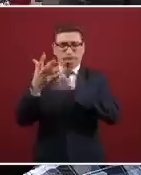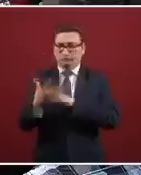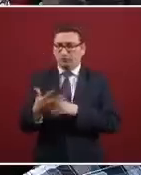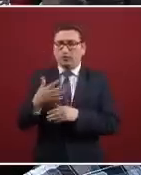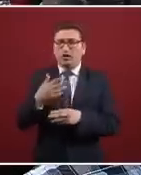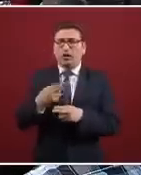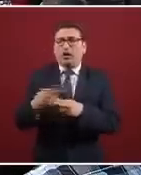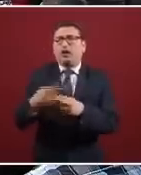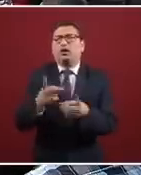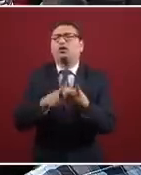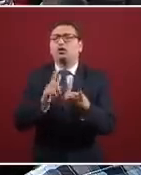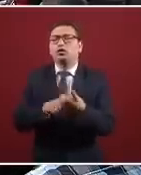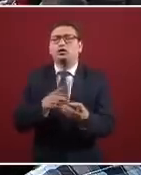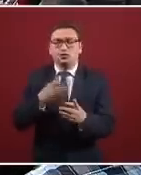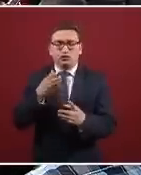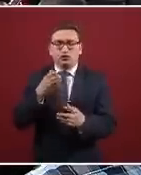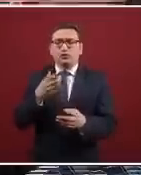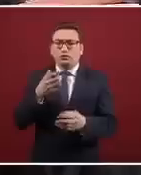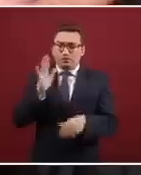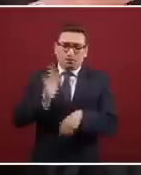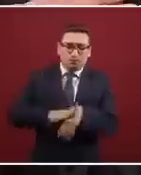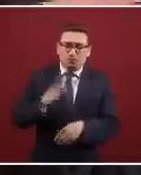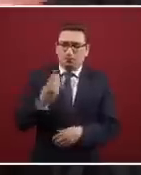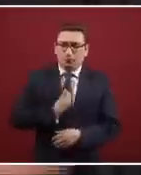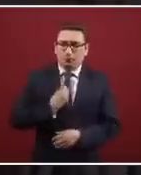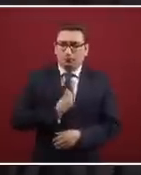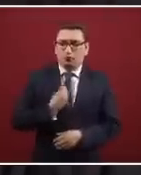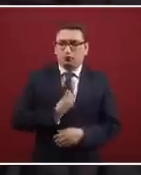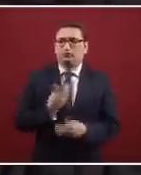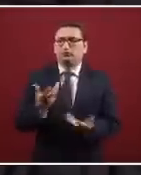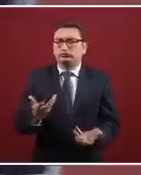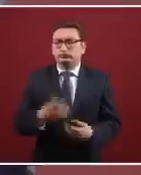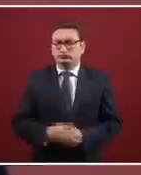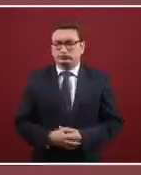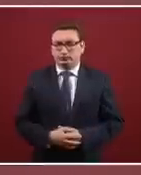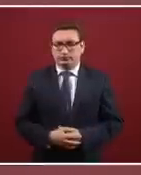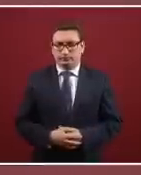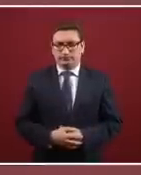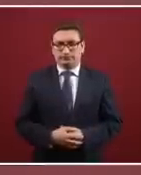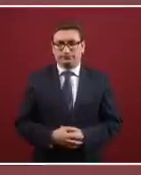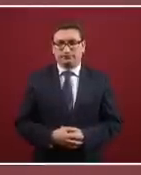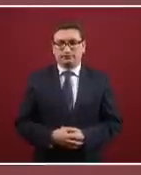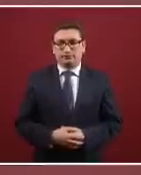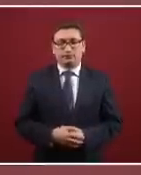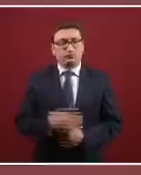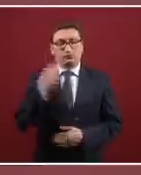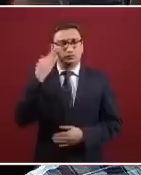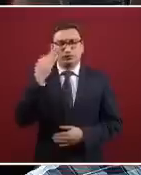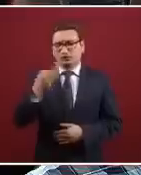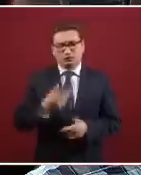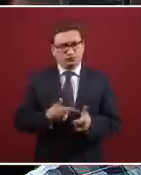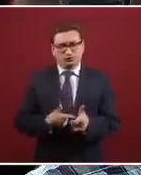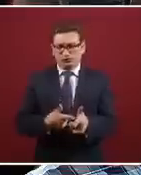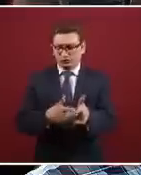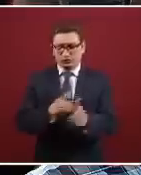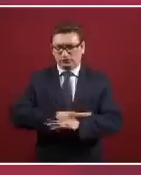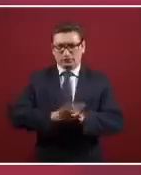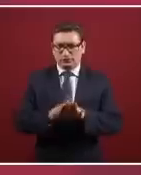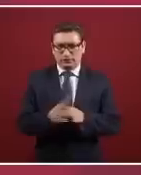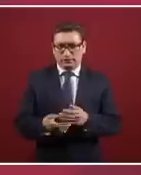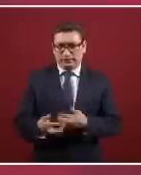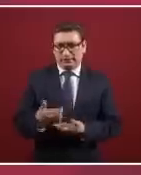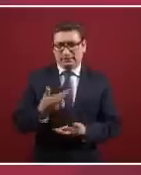va? ¿Cuánto más va a aguantar? Todo el tiempo. Miren, no vamos a dar ni un paso